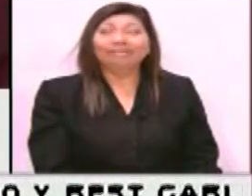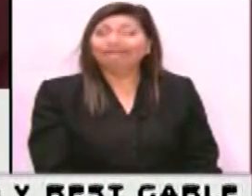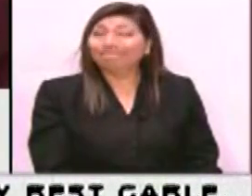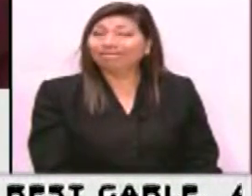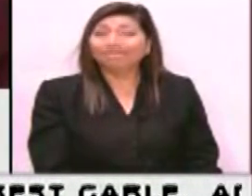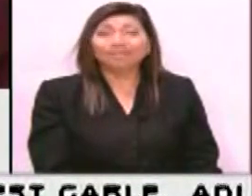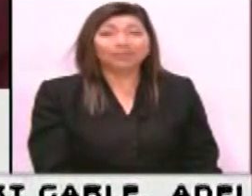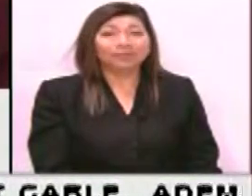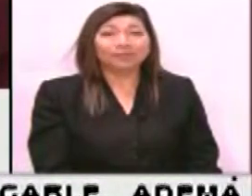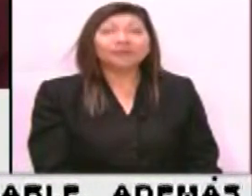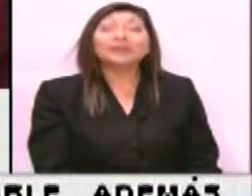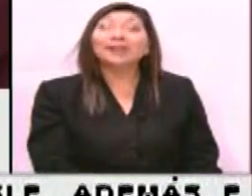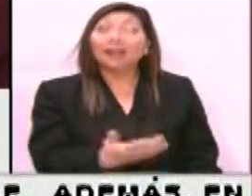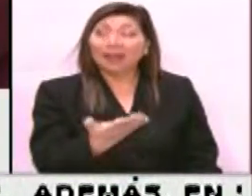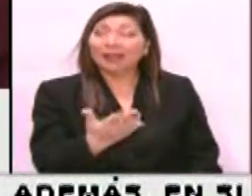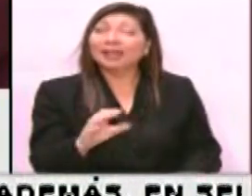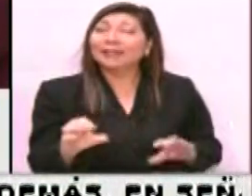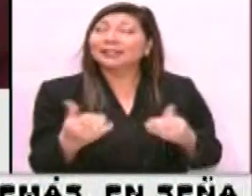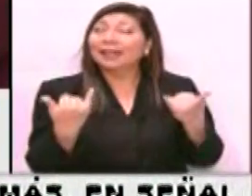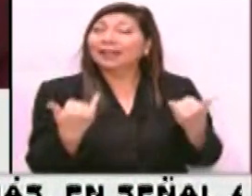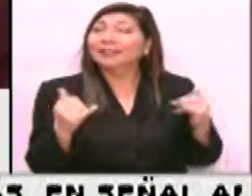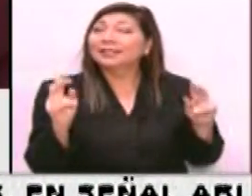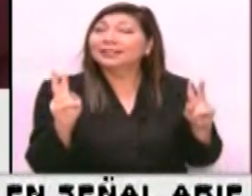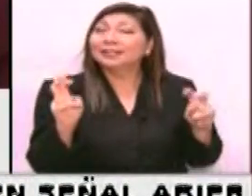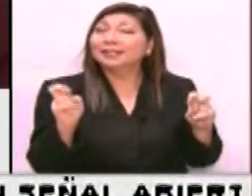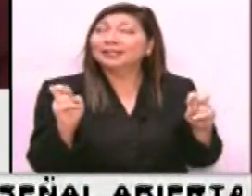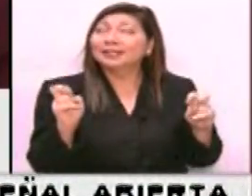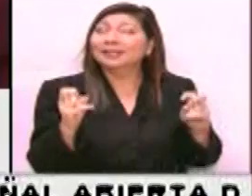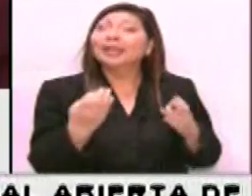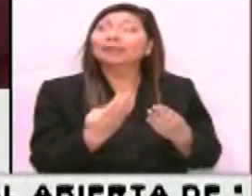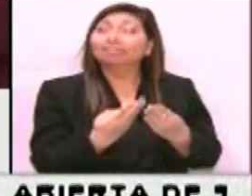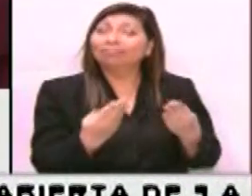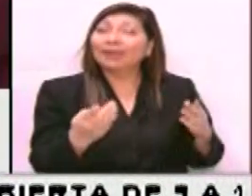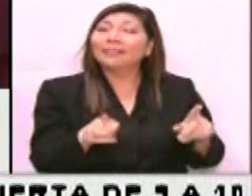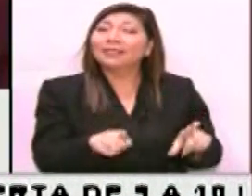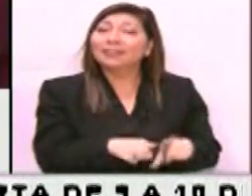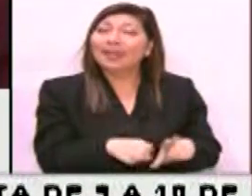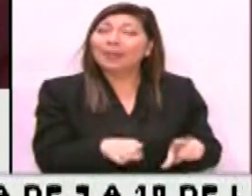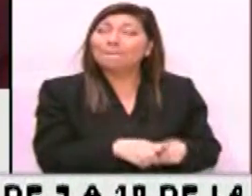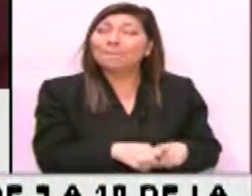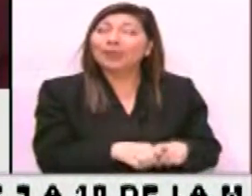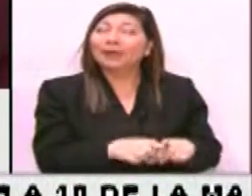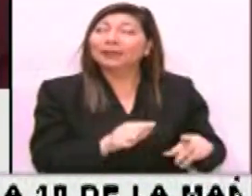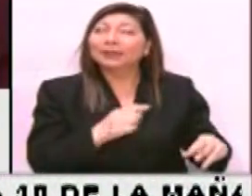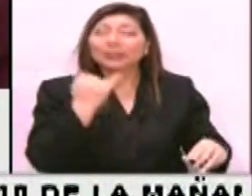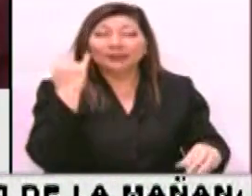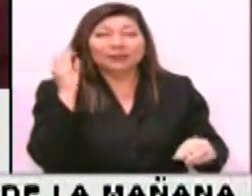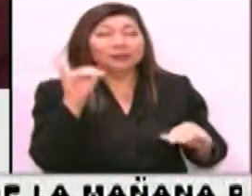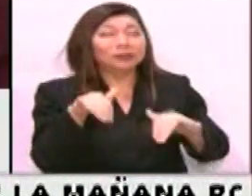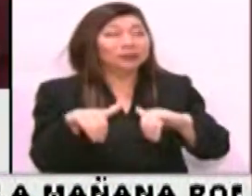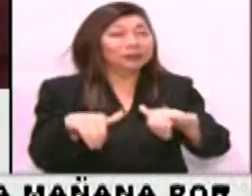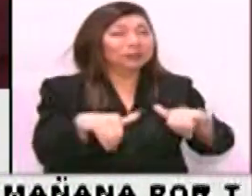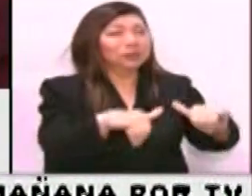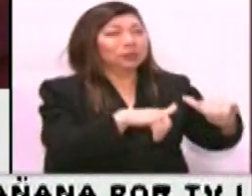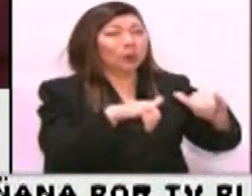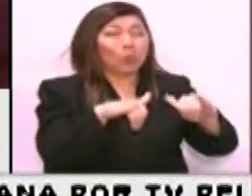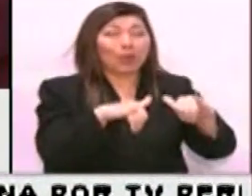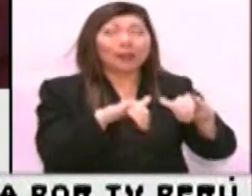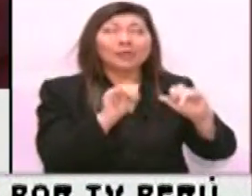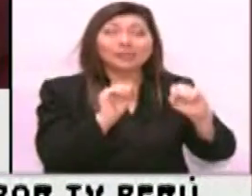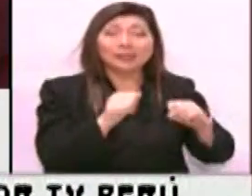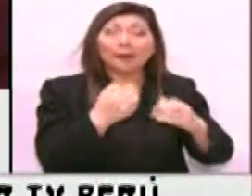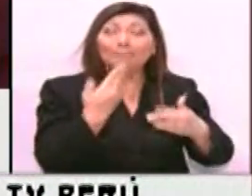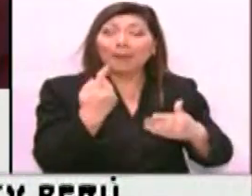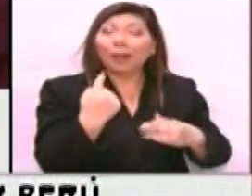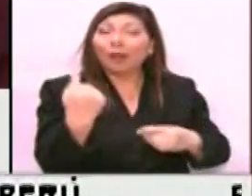Entonces, hay que aplicar en este tema de la muralla también los criterios de igualdad. Si la muralla